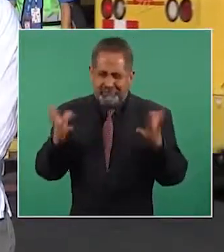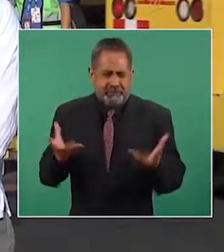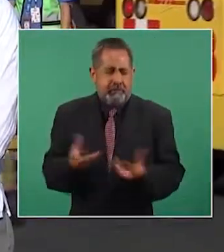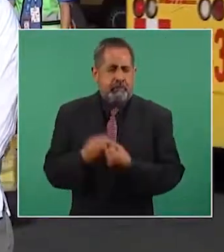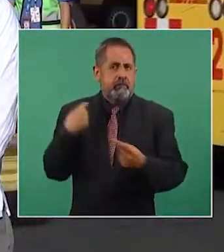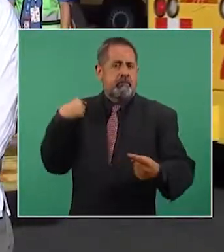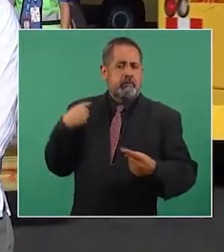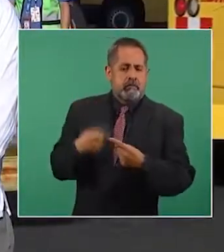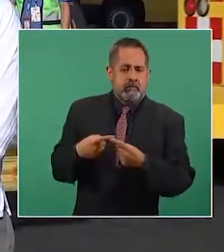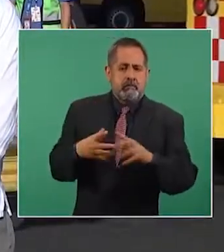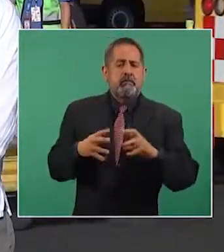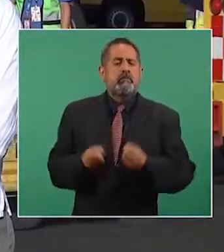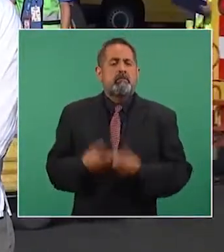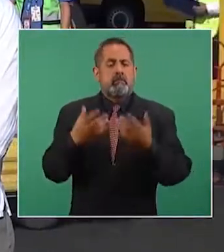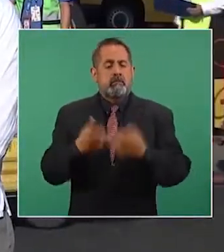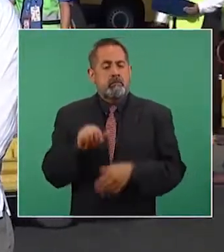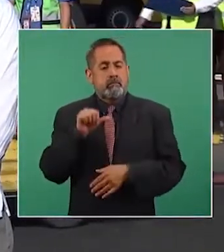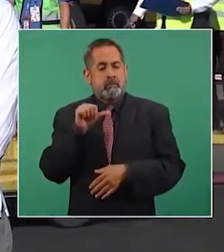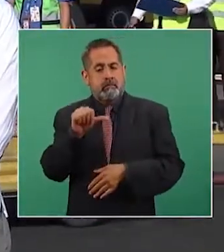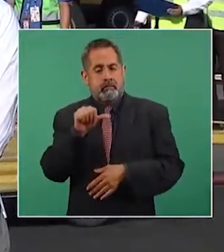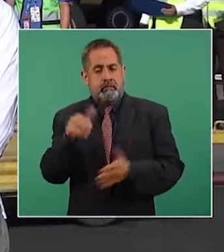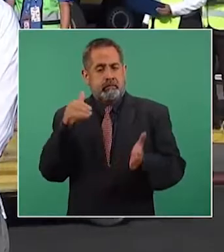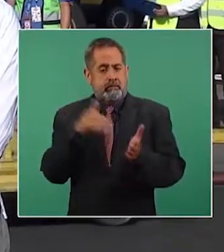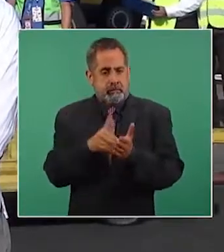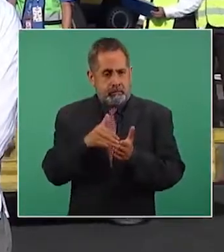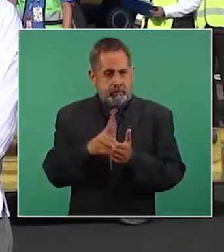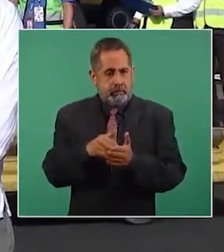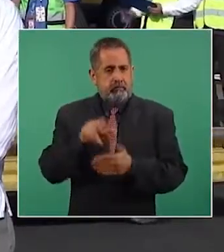un total hemos recibido